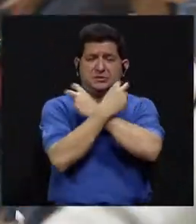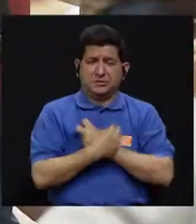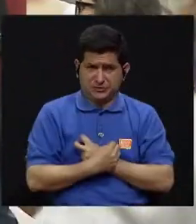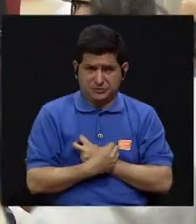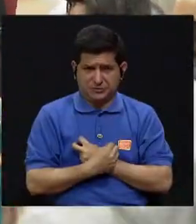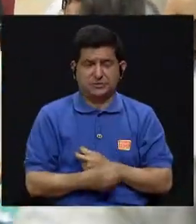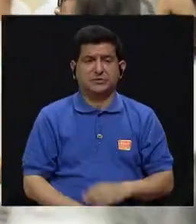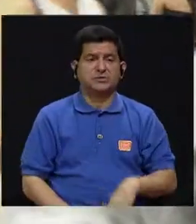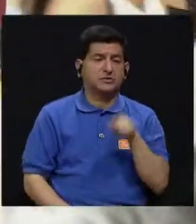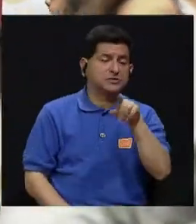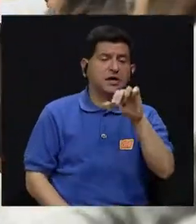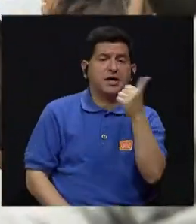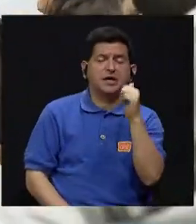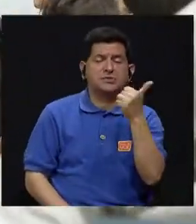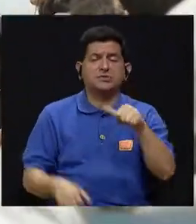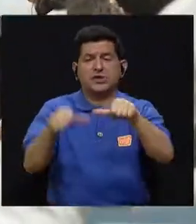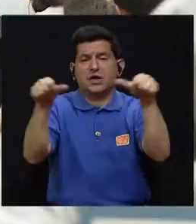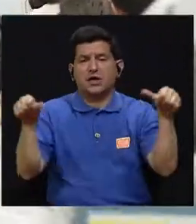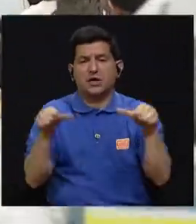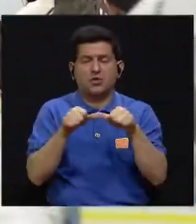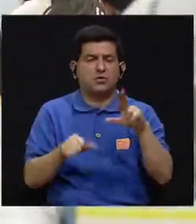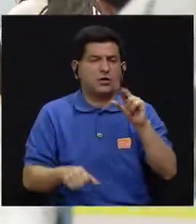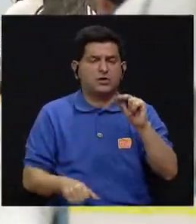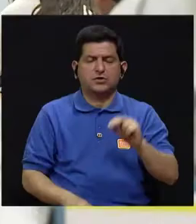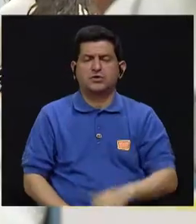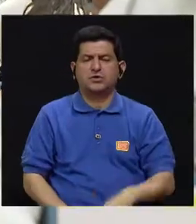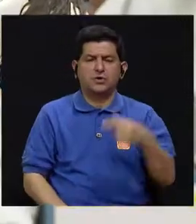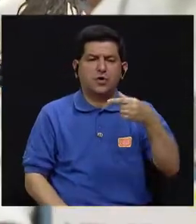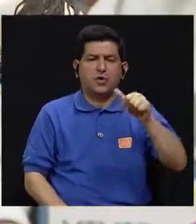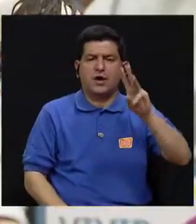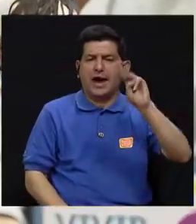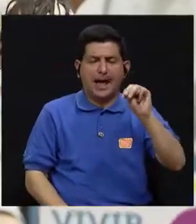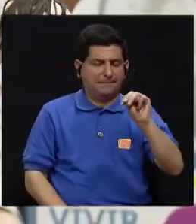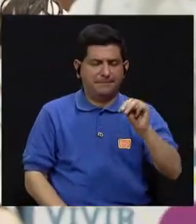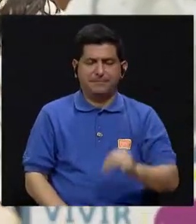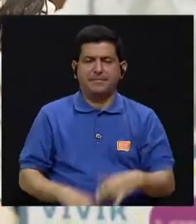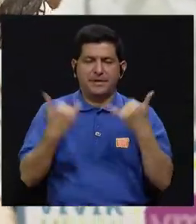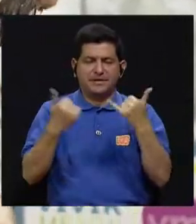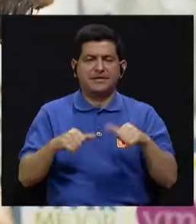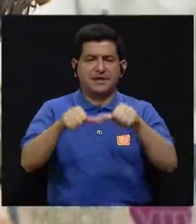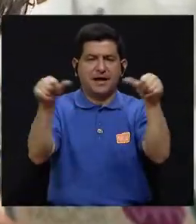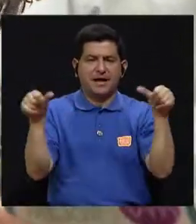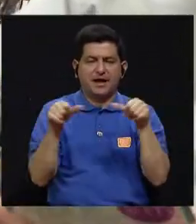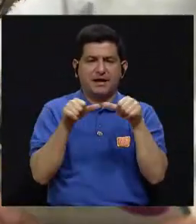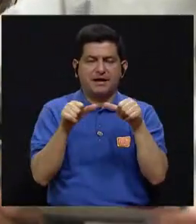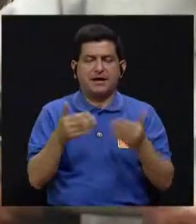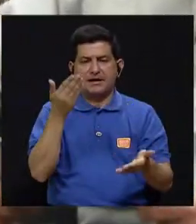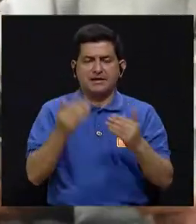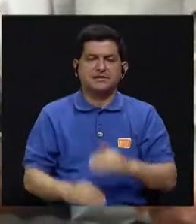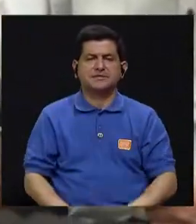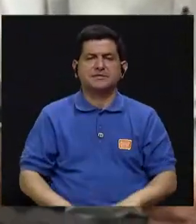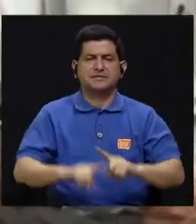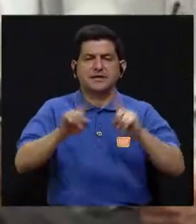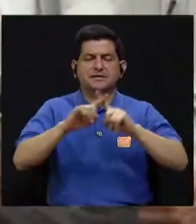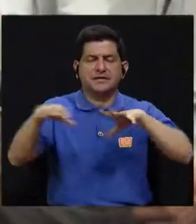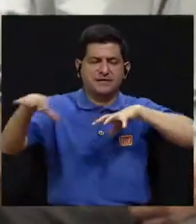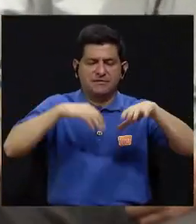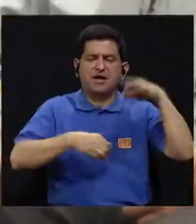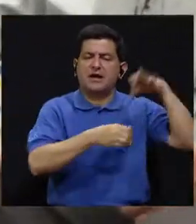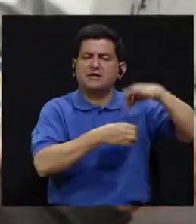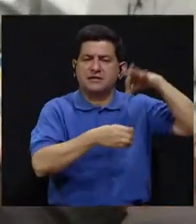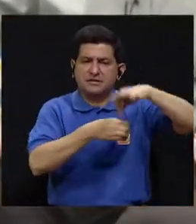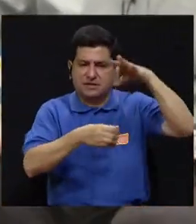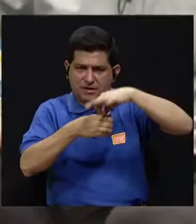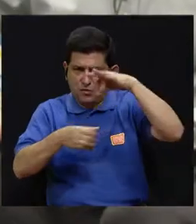ya esos son más en otras áreas, no tanto en el área metropolitana, sino también ya en áreas urbanas donde hay diferentes